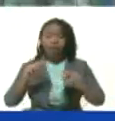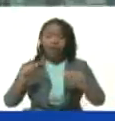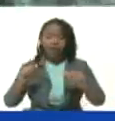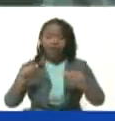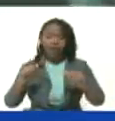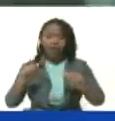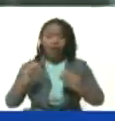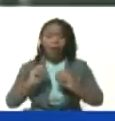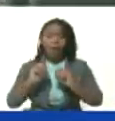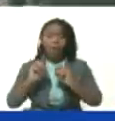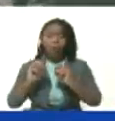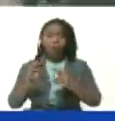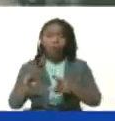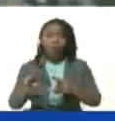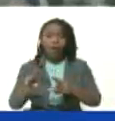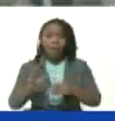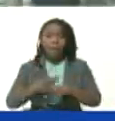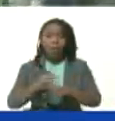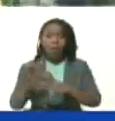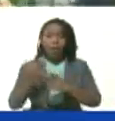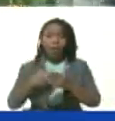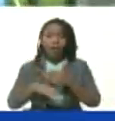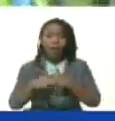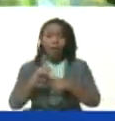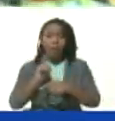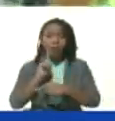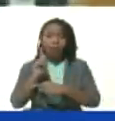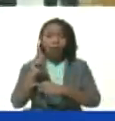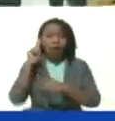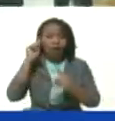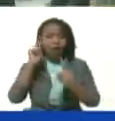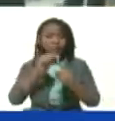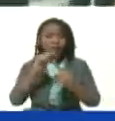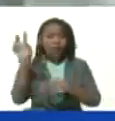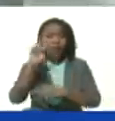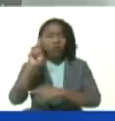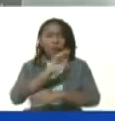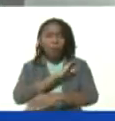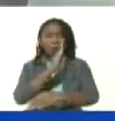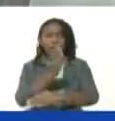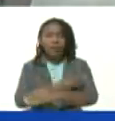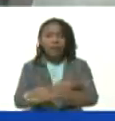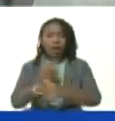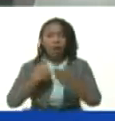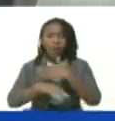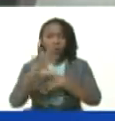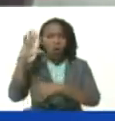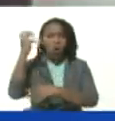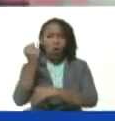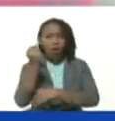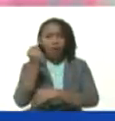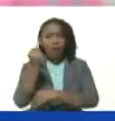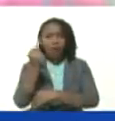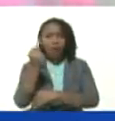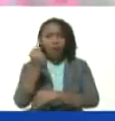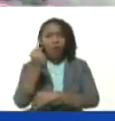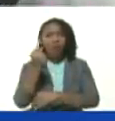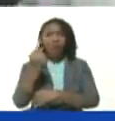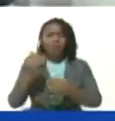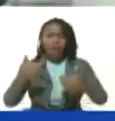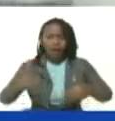las oportunidades, porque lo que vamos es para allá, hacia la Venezuela potencia. Lo vamos a lograr con